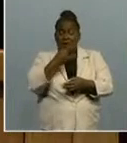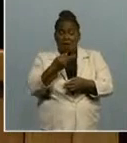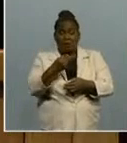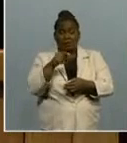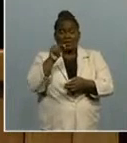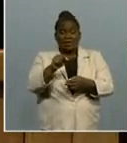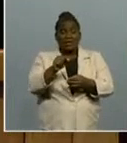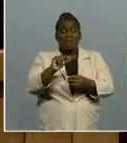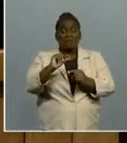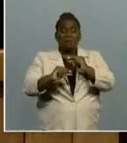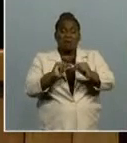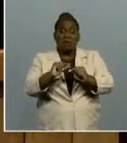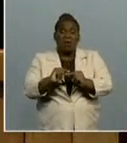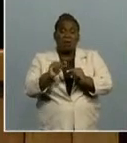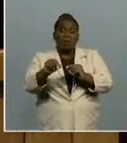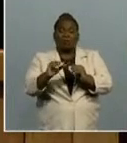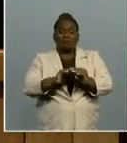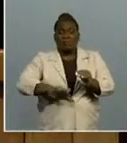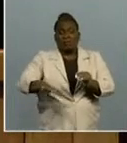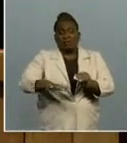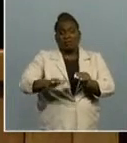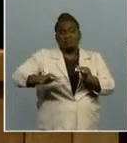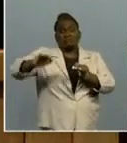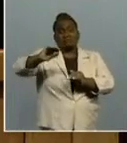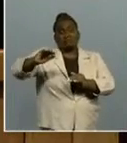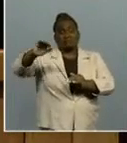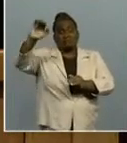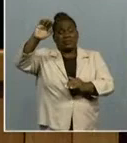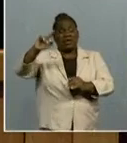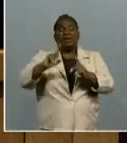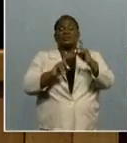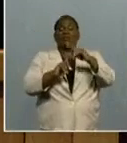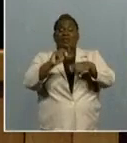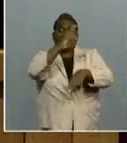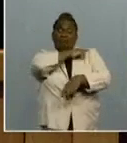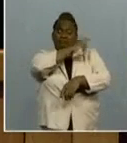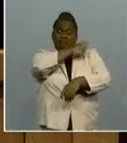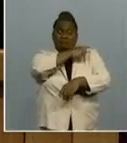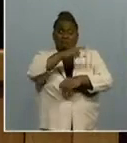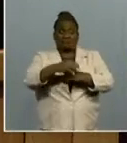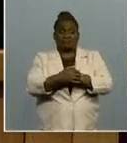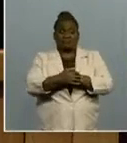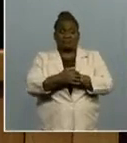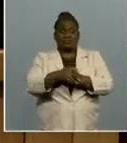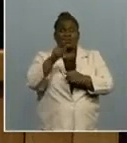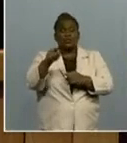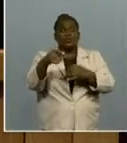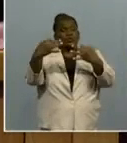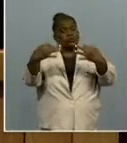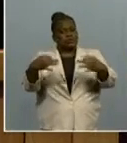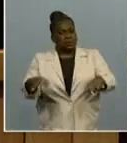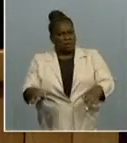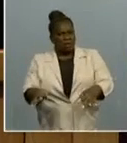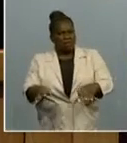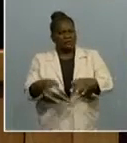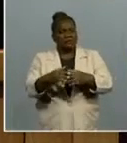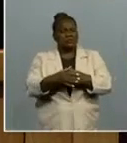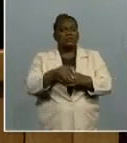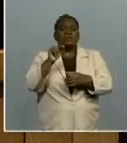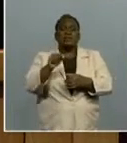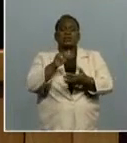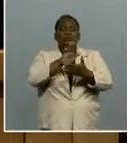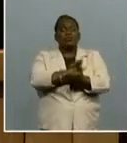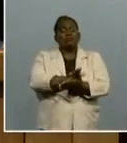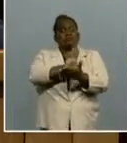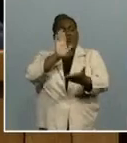organizaciones estudiantiles y juveniles de base hasta las tareas de elección su sencillez su modestia y su